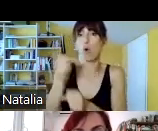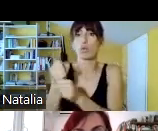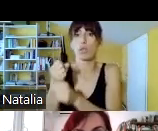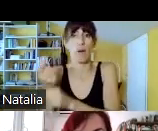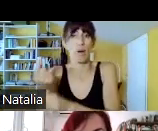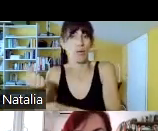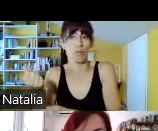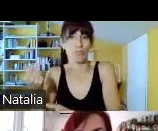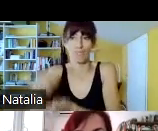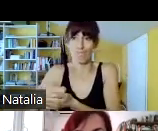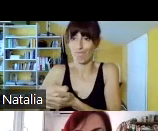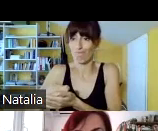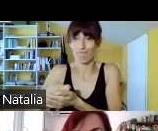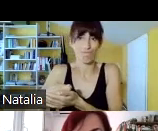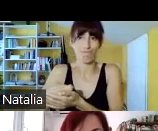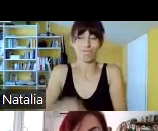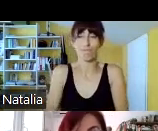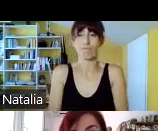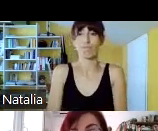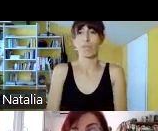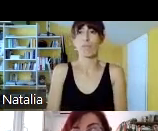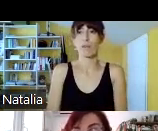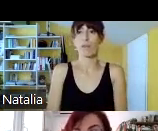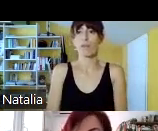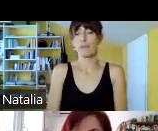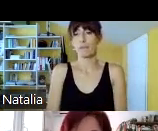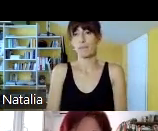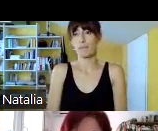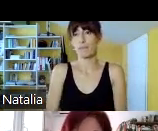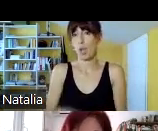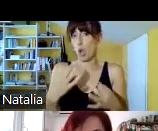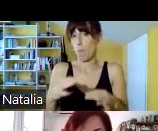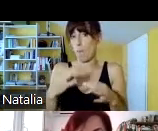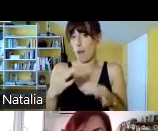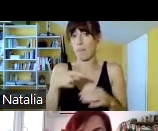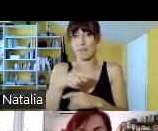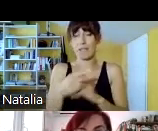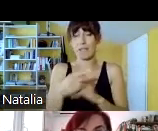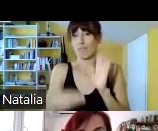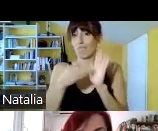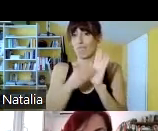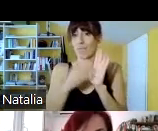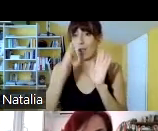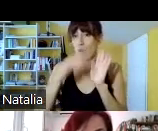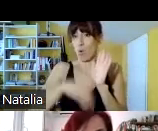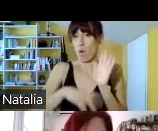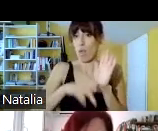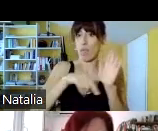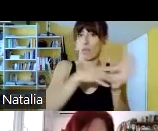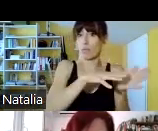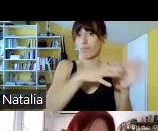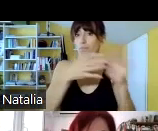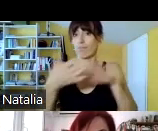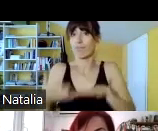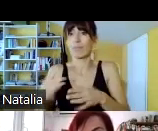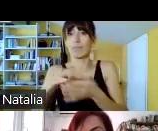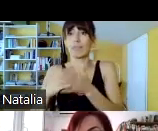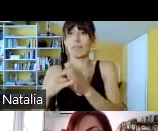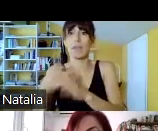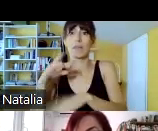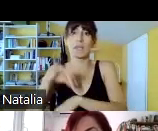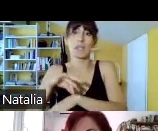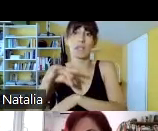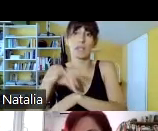este mogollón, que normalmente no está explícito, se traslada al sistema sanitario